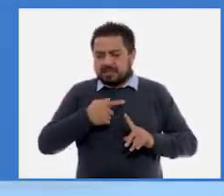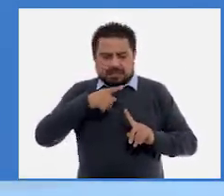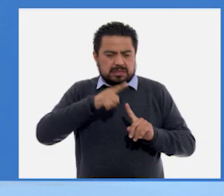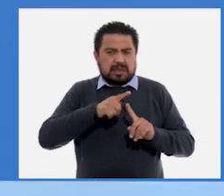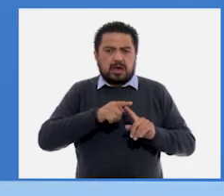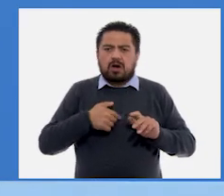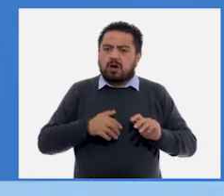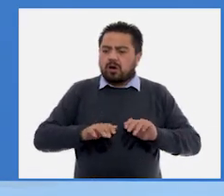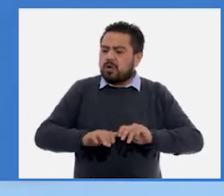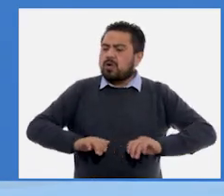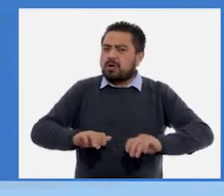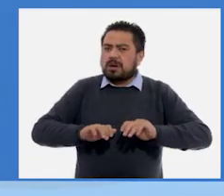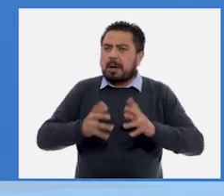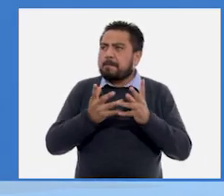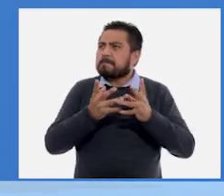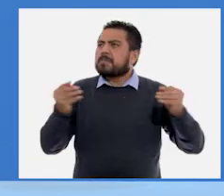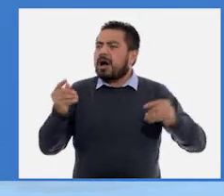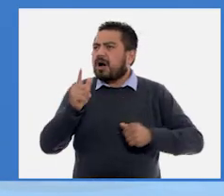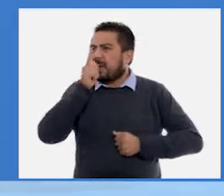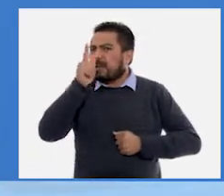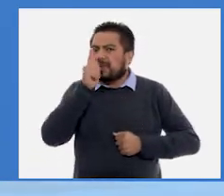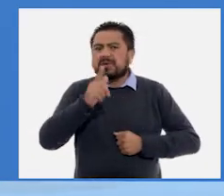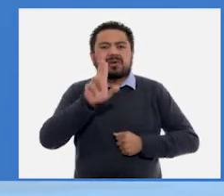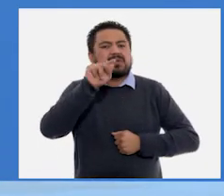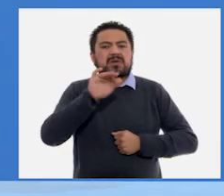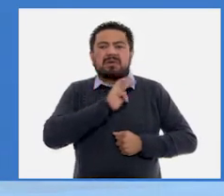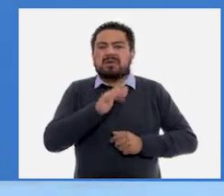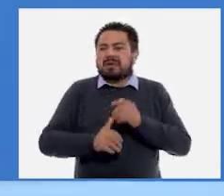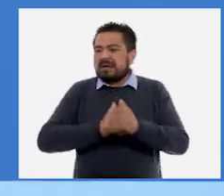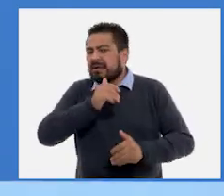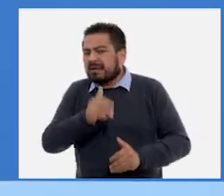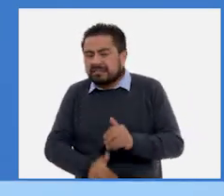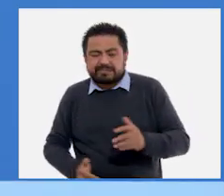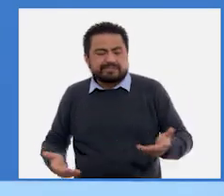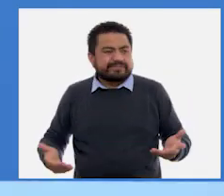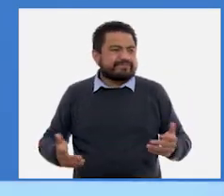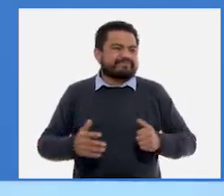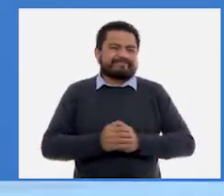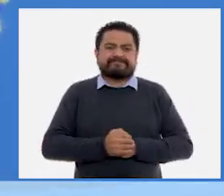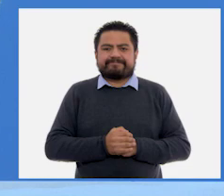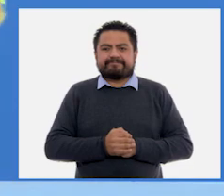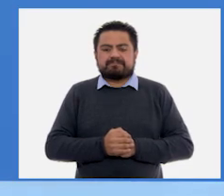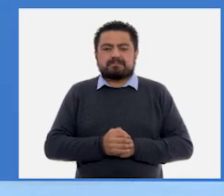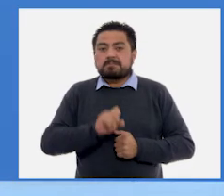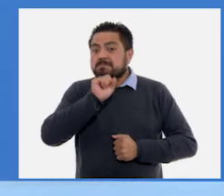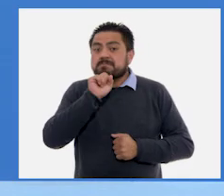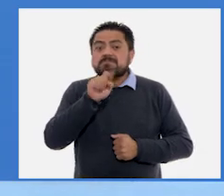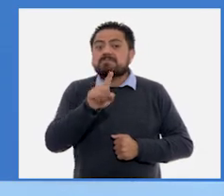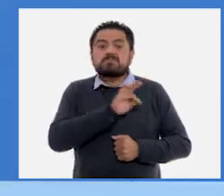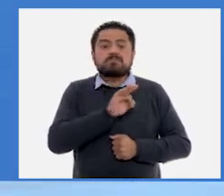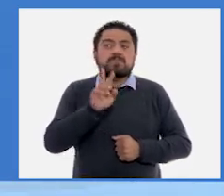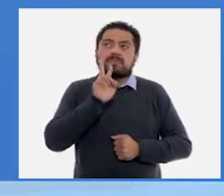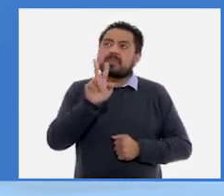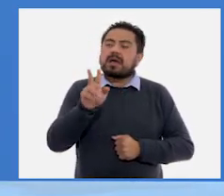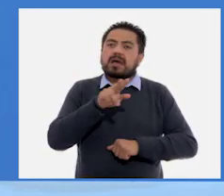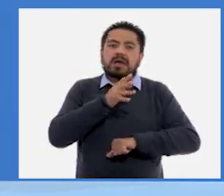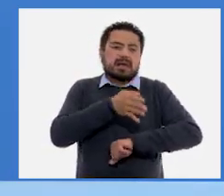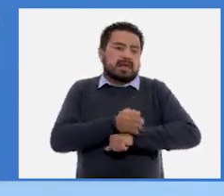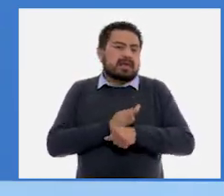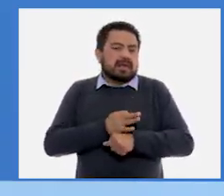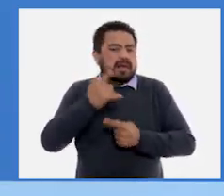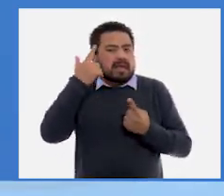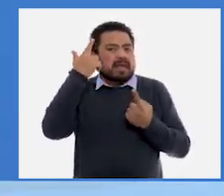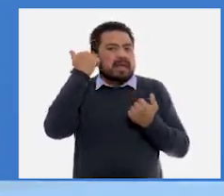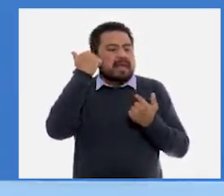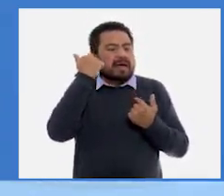mi computadora. Así que no pude terminarla. Y tampoco pude ver mi caricatura favorita,